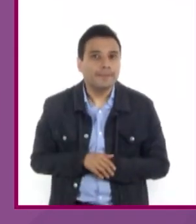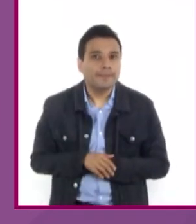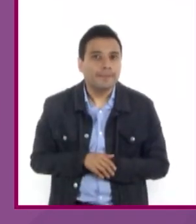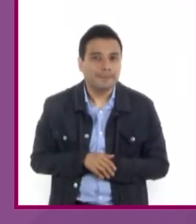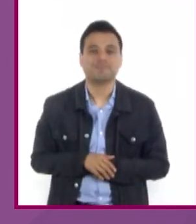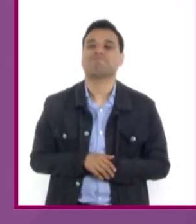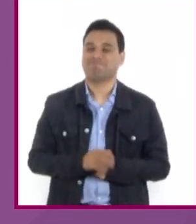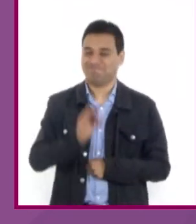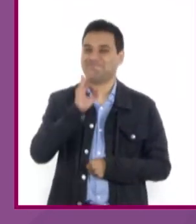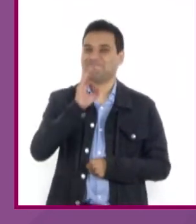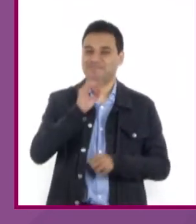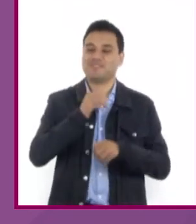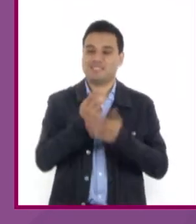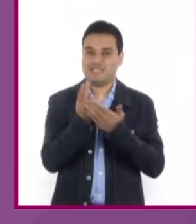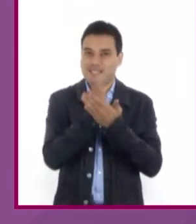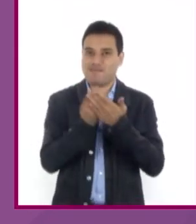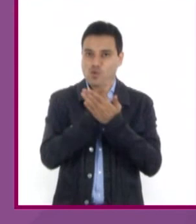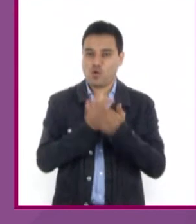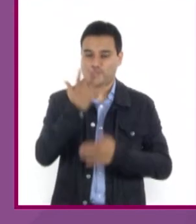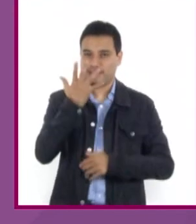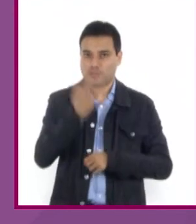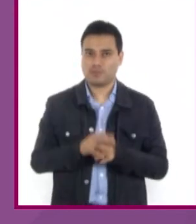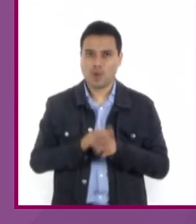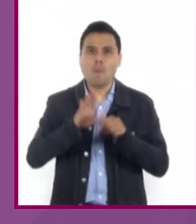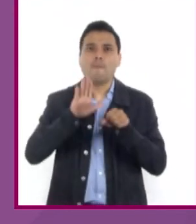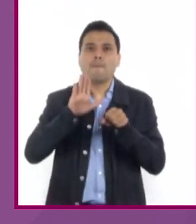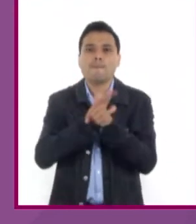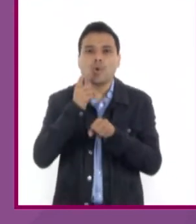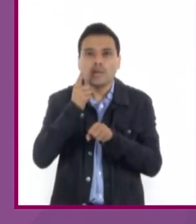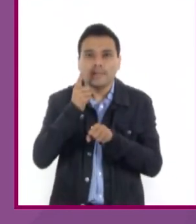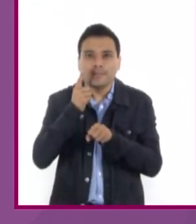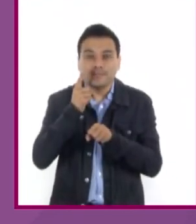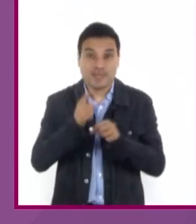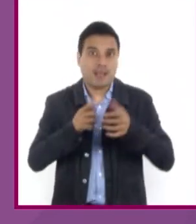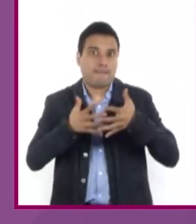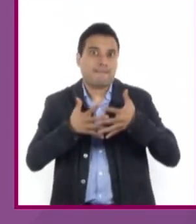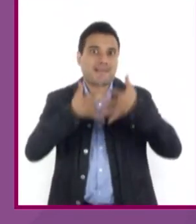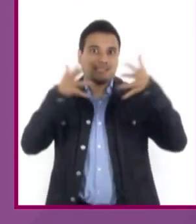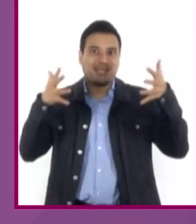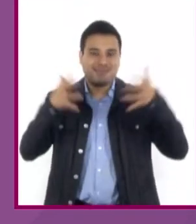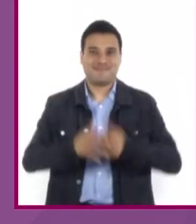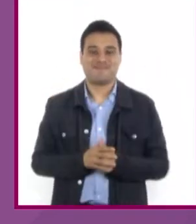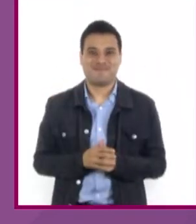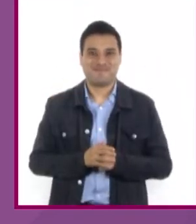Correcto, la figura 5, porque estamos ampliando la figura 4.